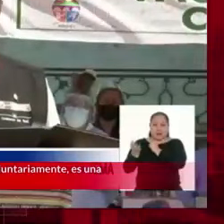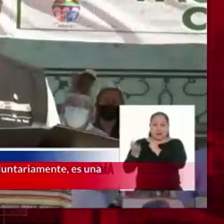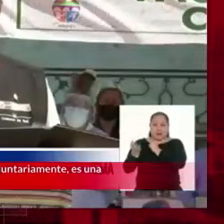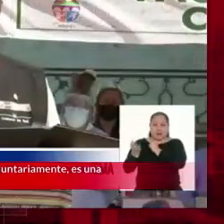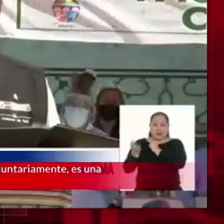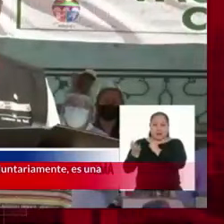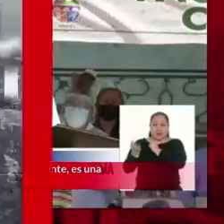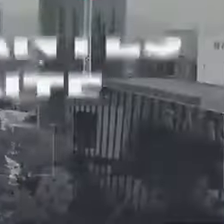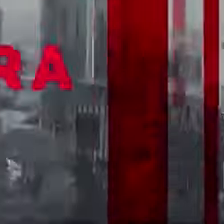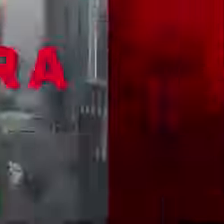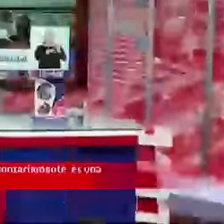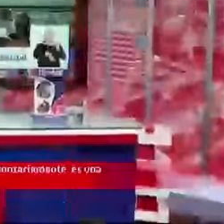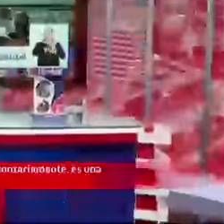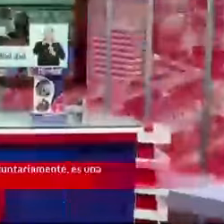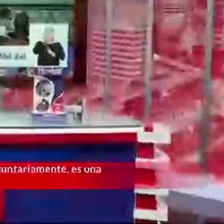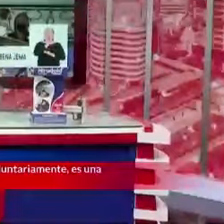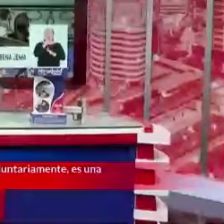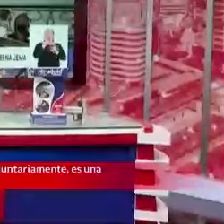rodean.